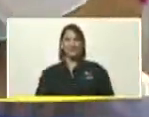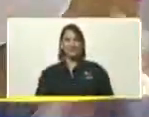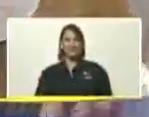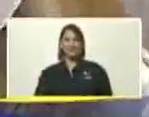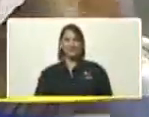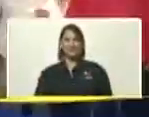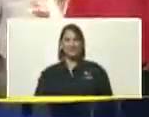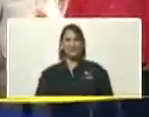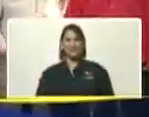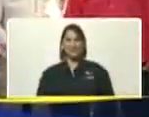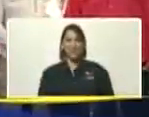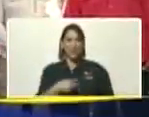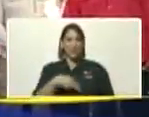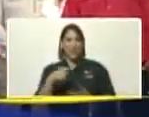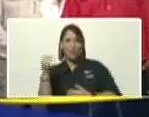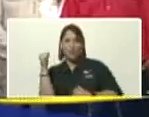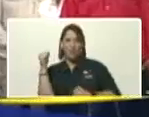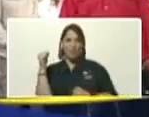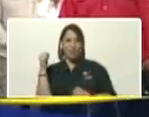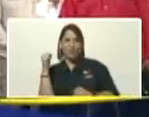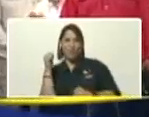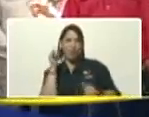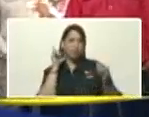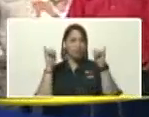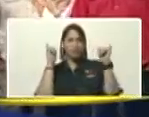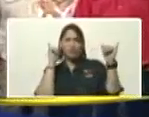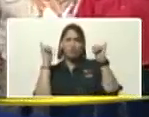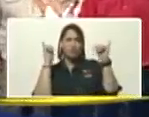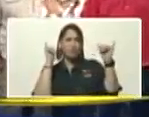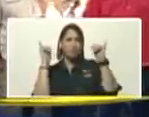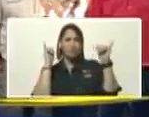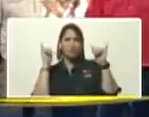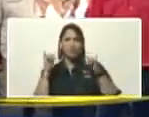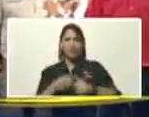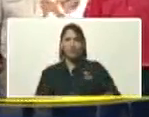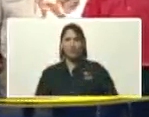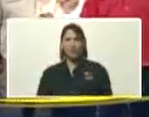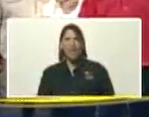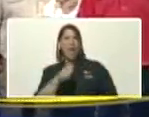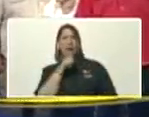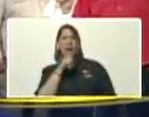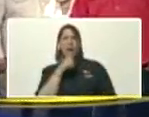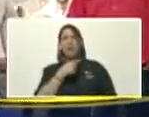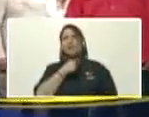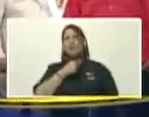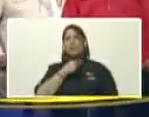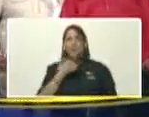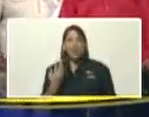Con salsa, merengue y reggaetón. ¿A quién le gusta la salsa?